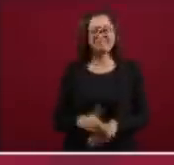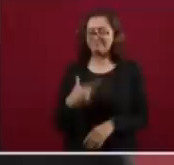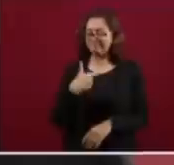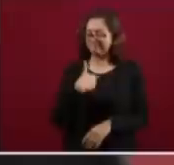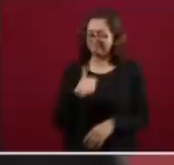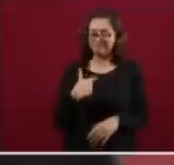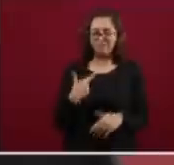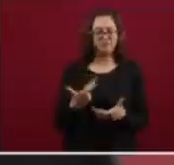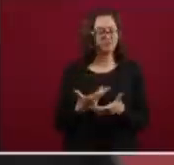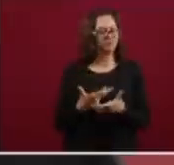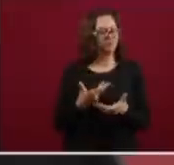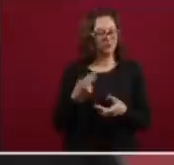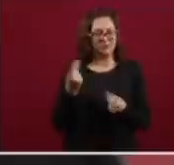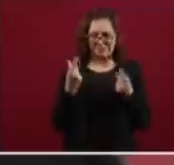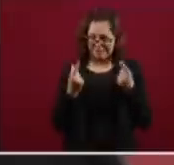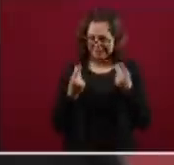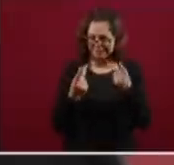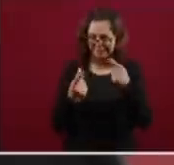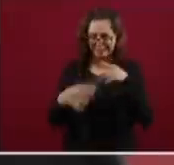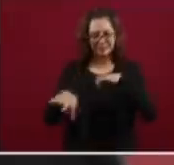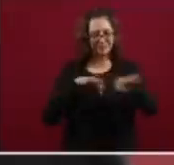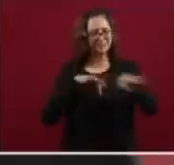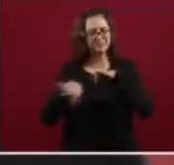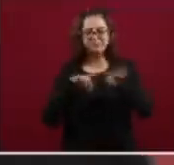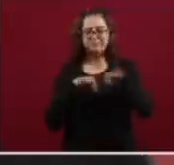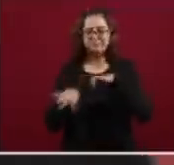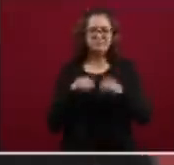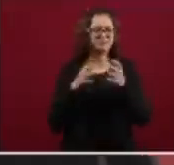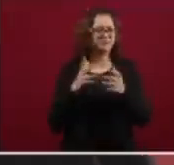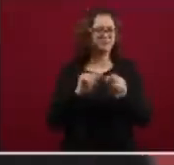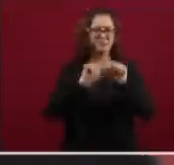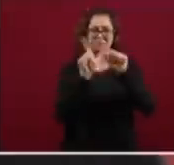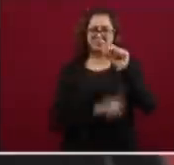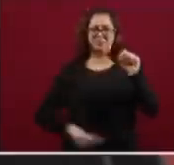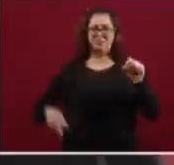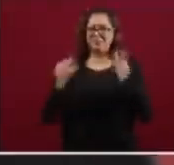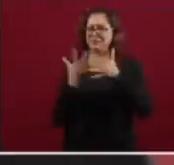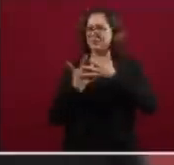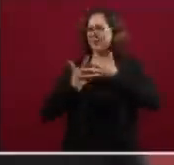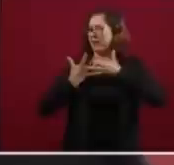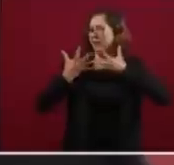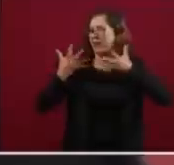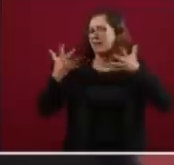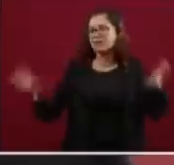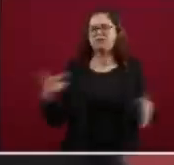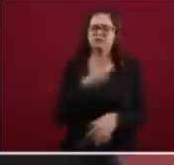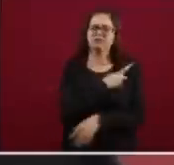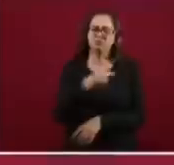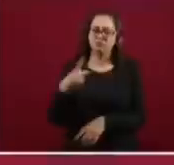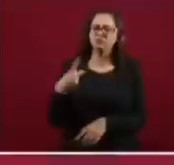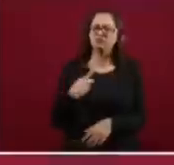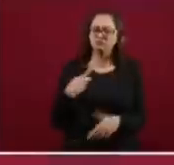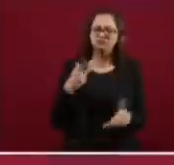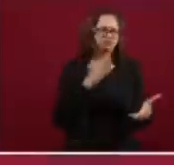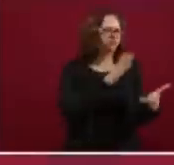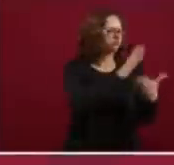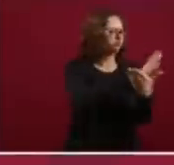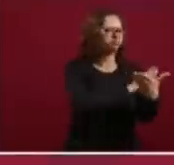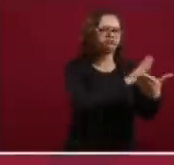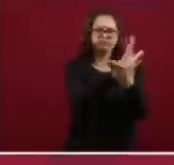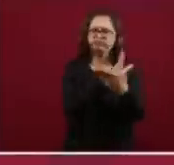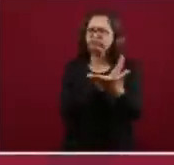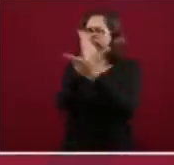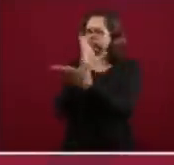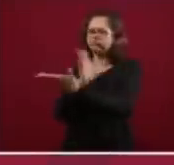es muy grande el país y tengo que visitar todo el